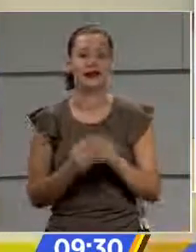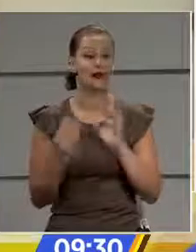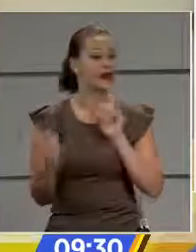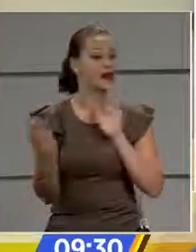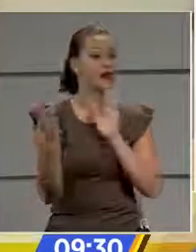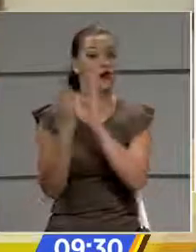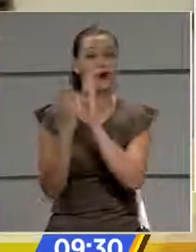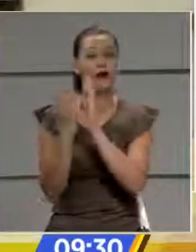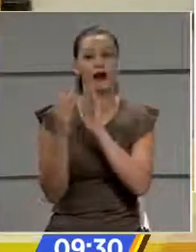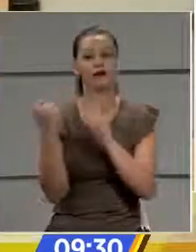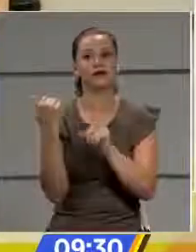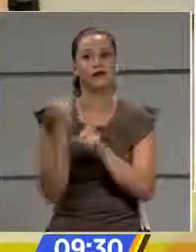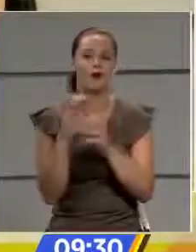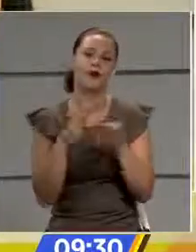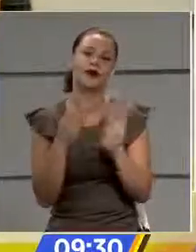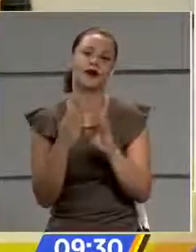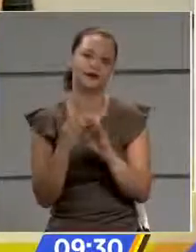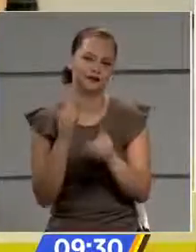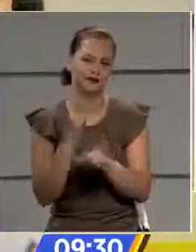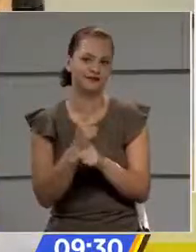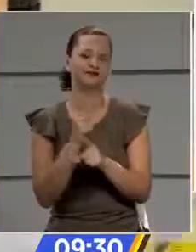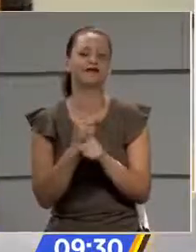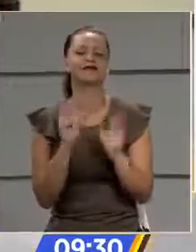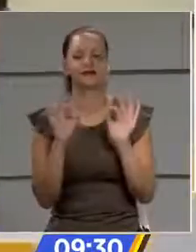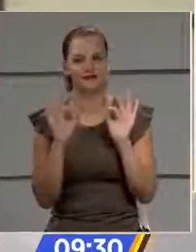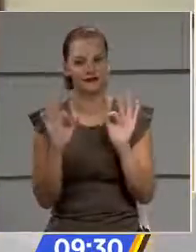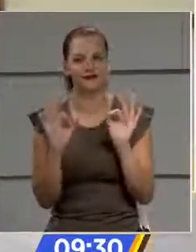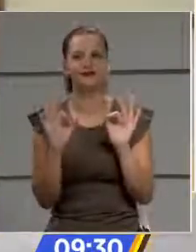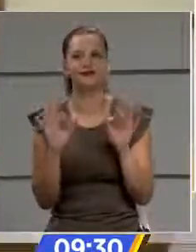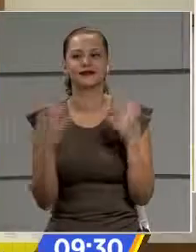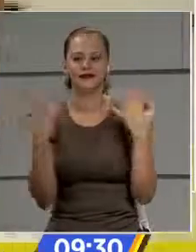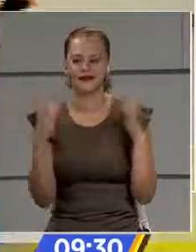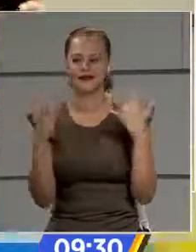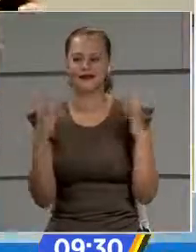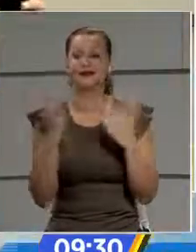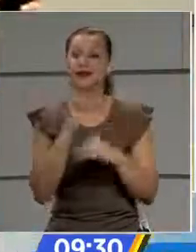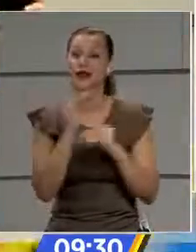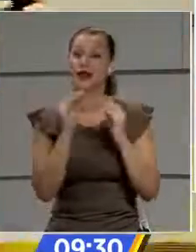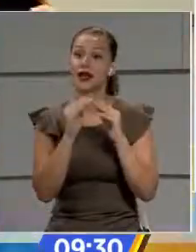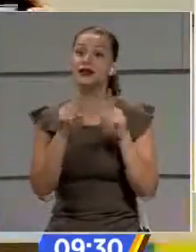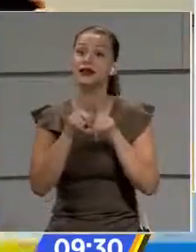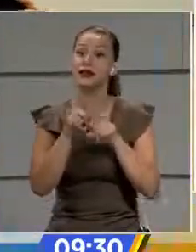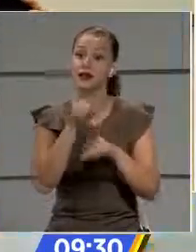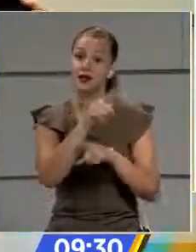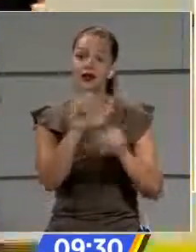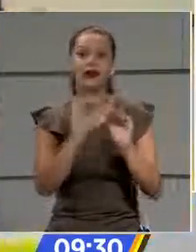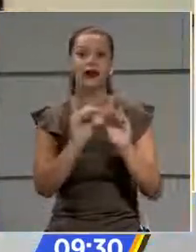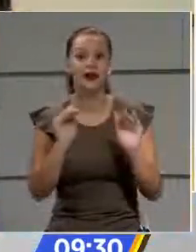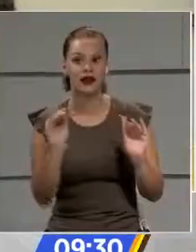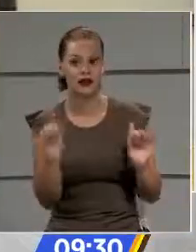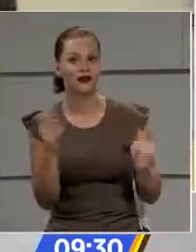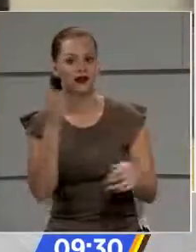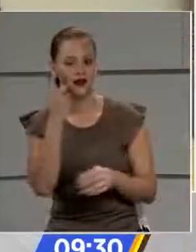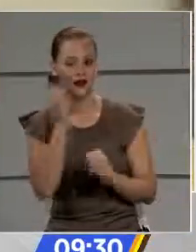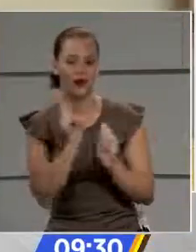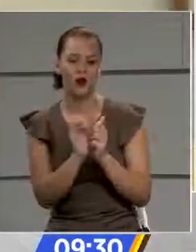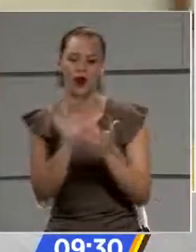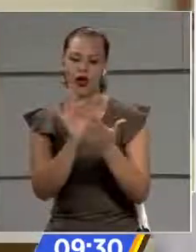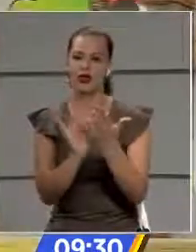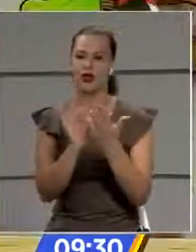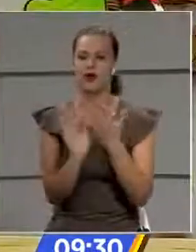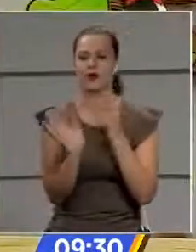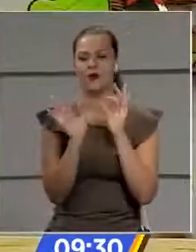virus porque... ¡Ahí! ¡Eso! Muy bien, súper bien. Y en casita también los niños y niñas lo manejan, ¿verdad? Con el dedo. Okay. Muy